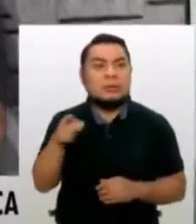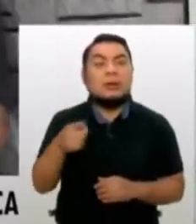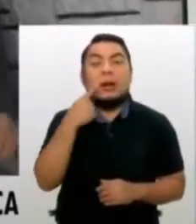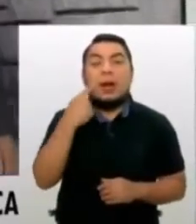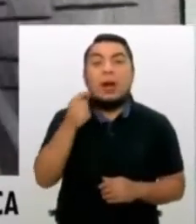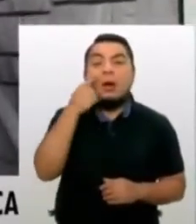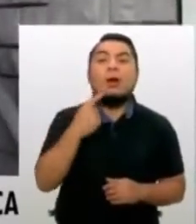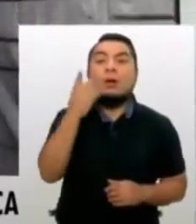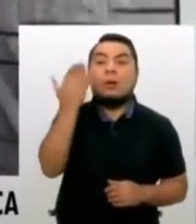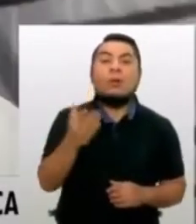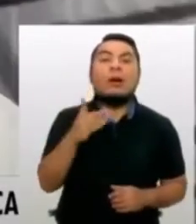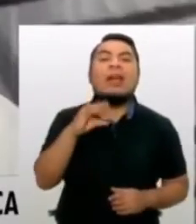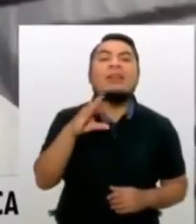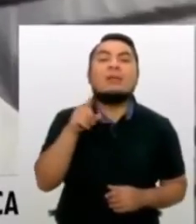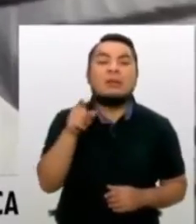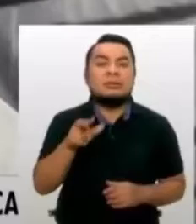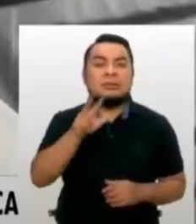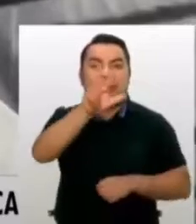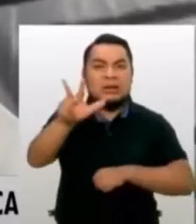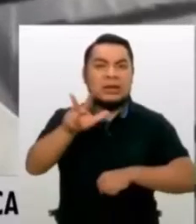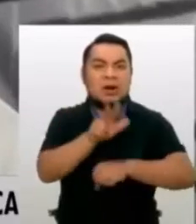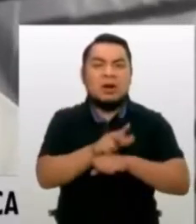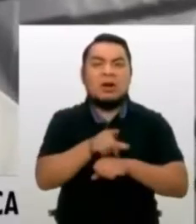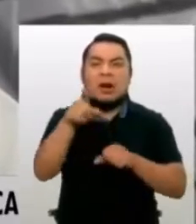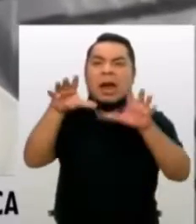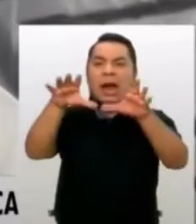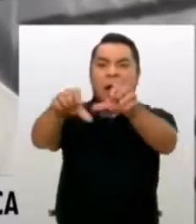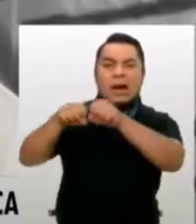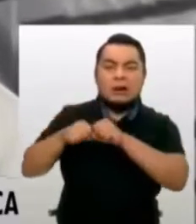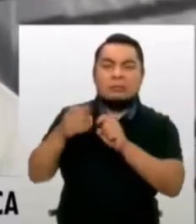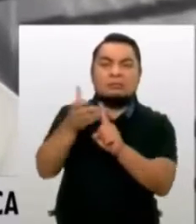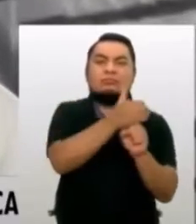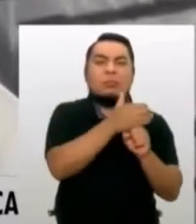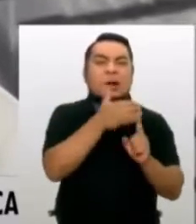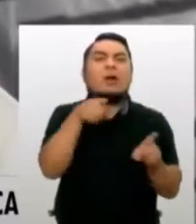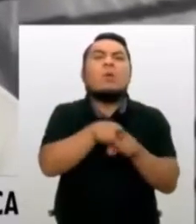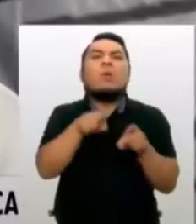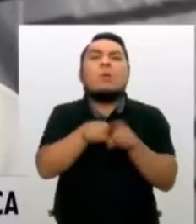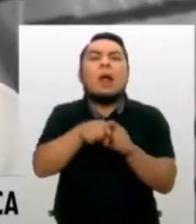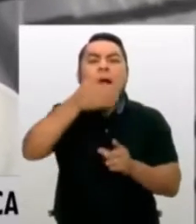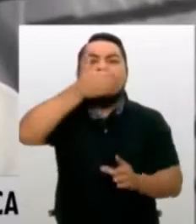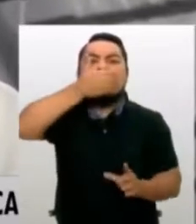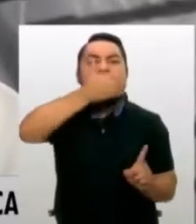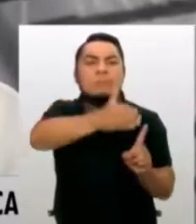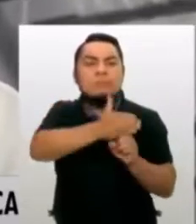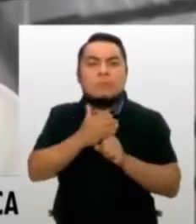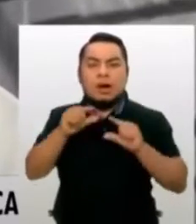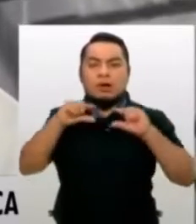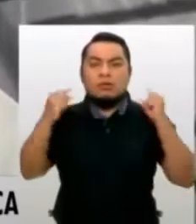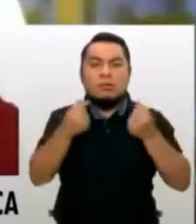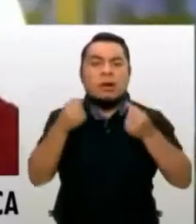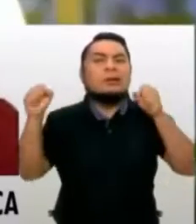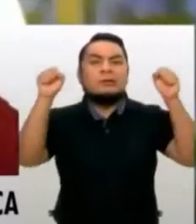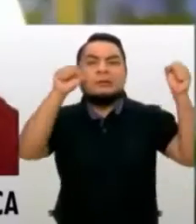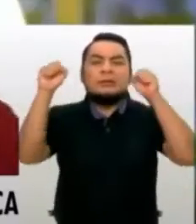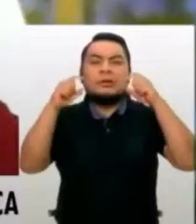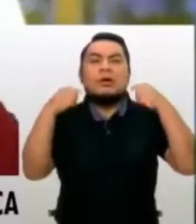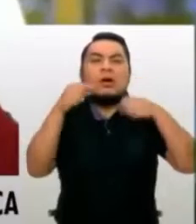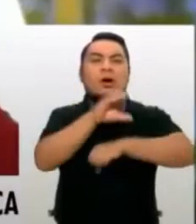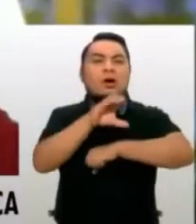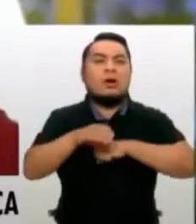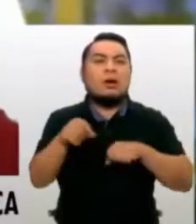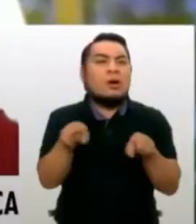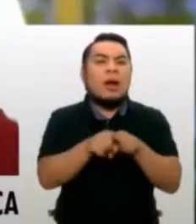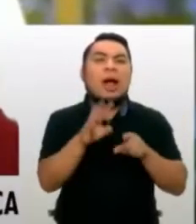estaría también involucrado el presidente Pedro Castillo por azuzar a las rondas campesinas en silenciar a la prensa.